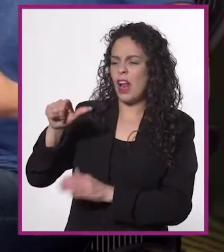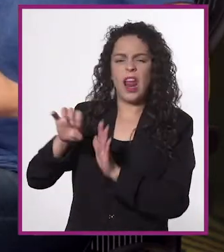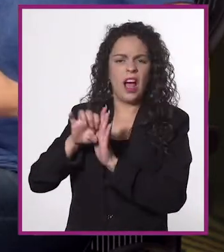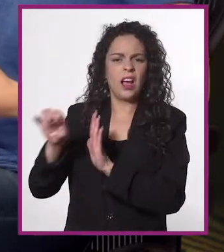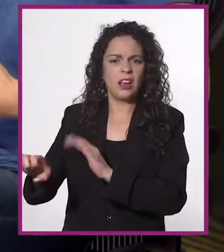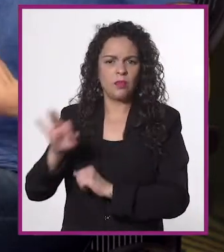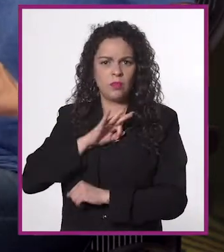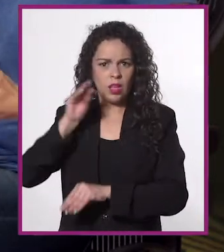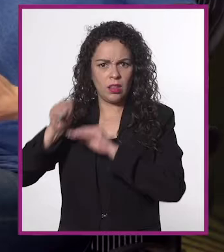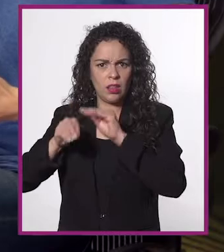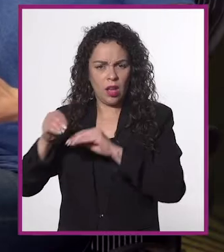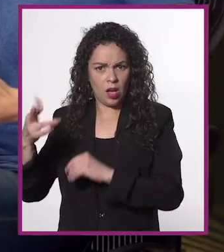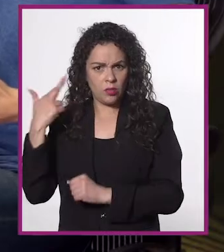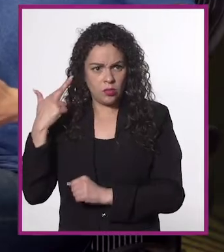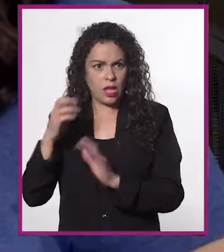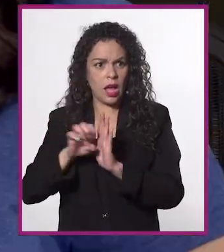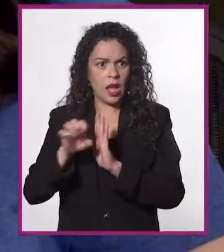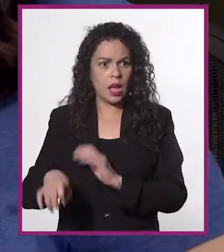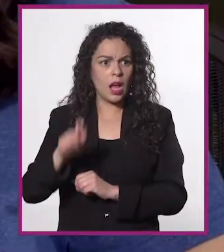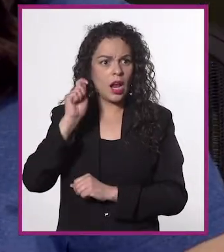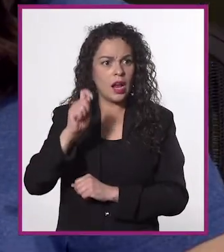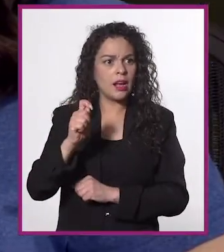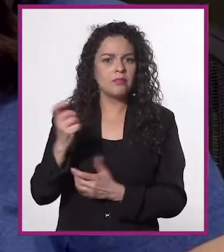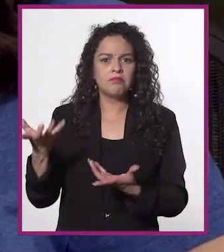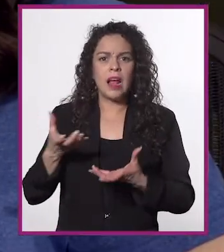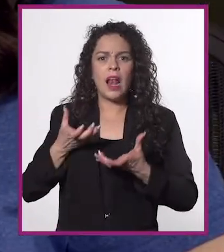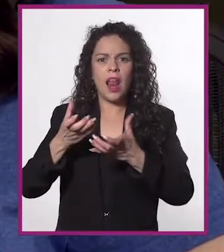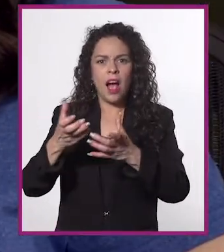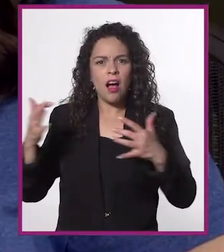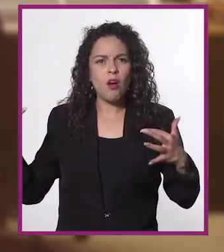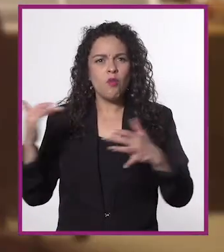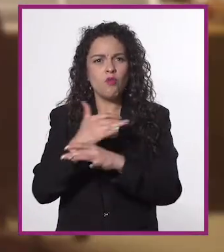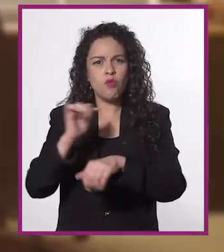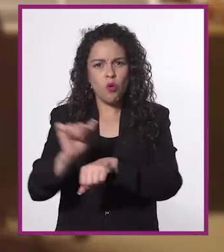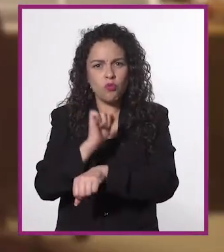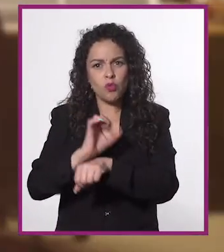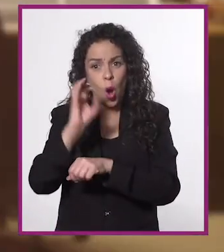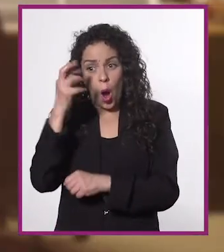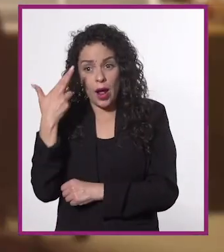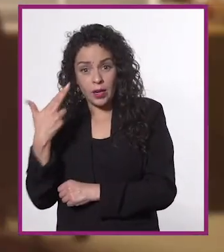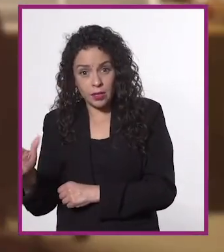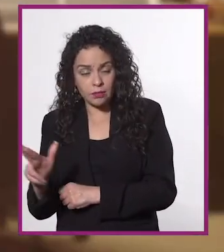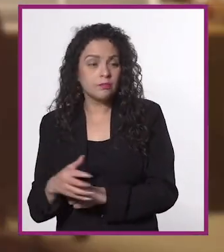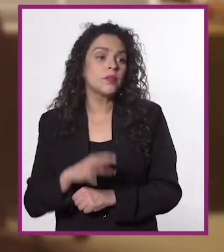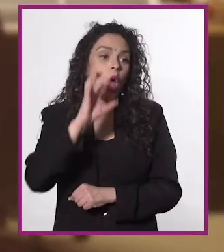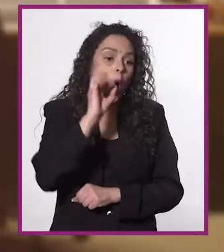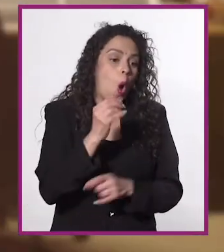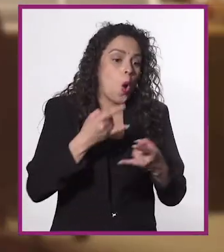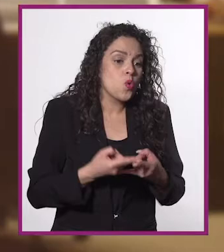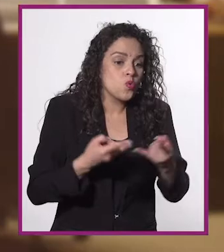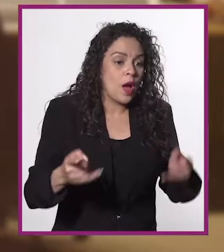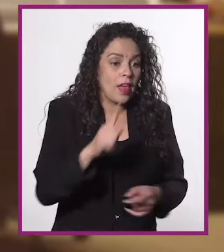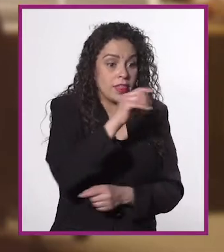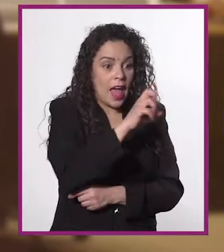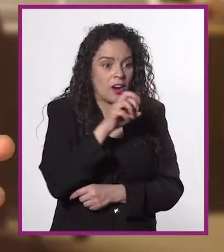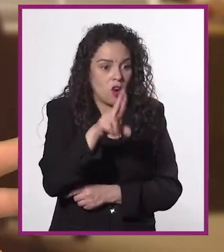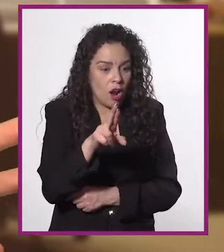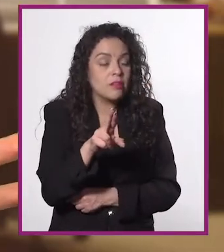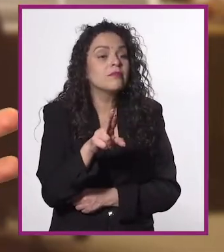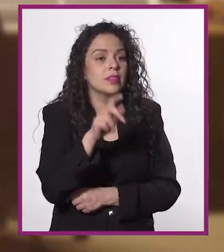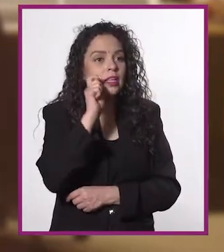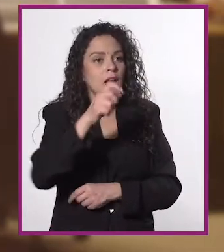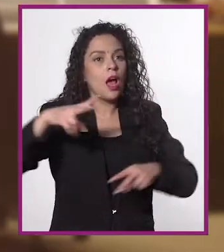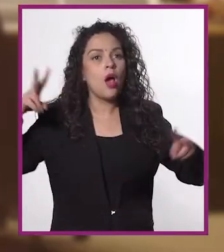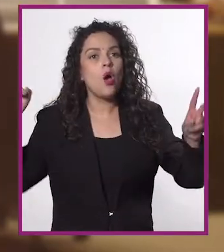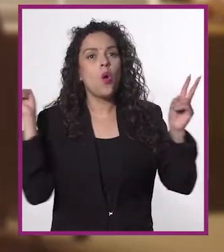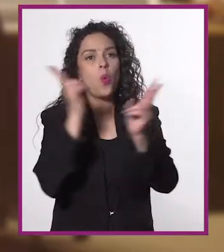incluir sonidos como el tráfico o el restaurante? O una narración de un cuento de terror, en la que incluyen el viento